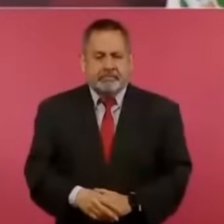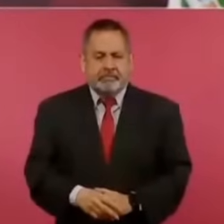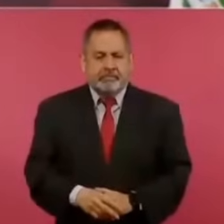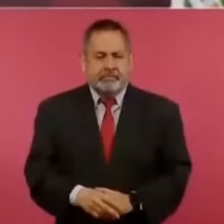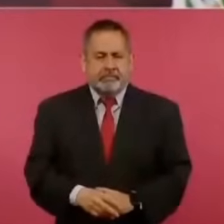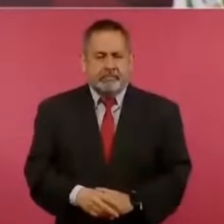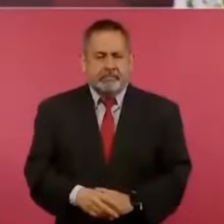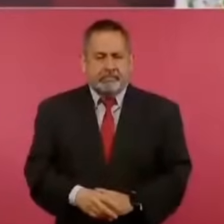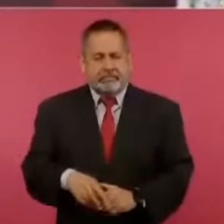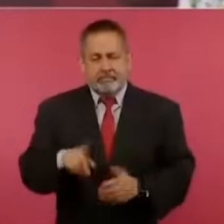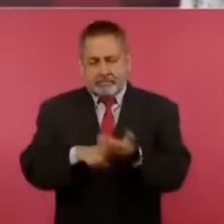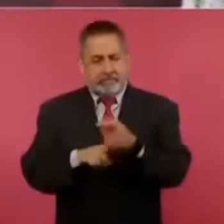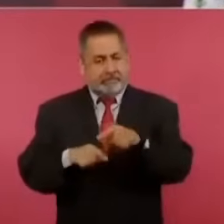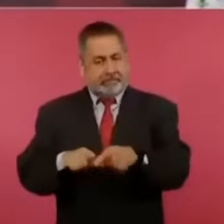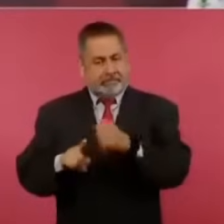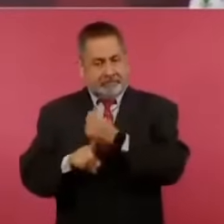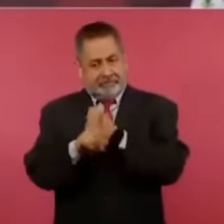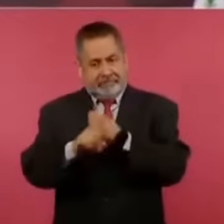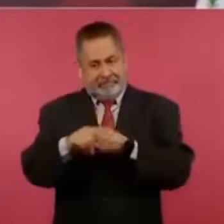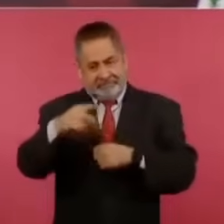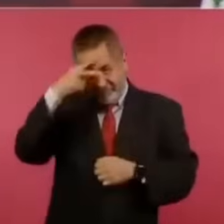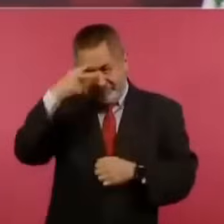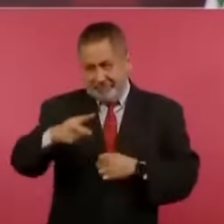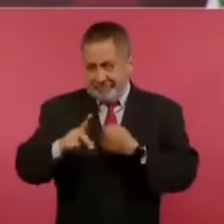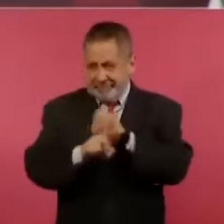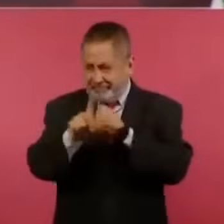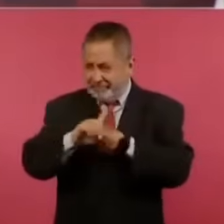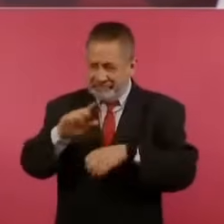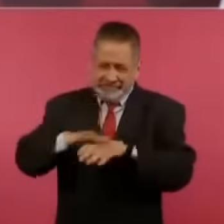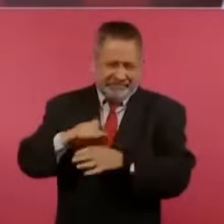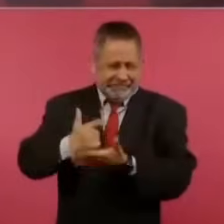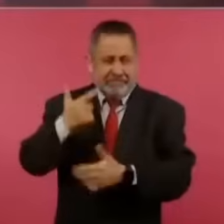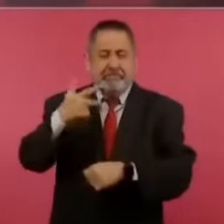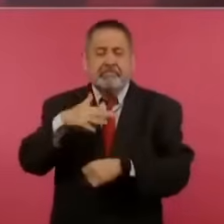¿Qué no era el principal problema de México la corrupción?